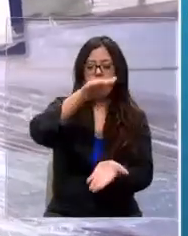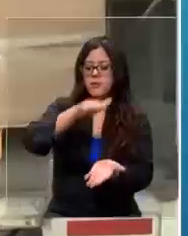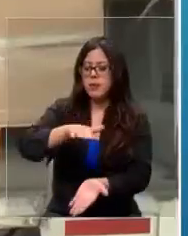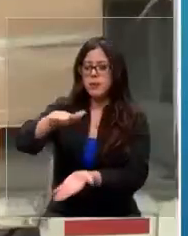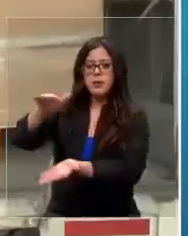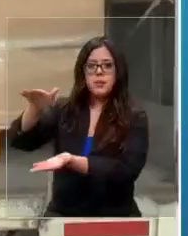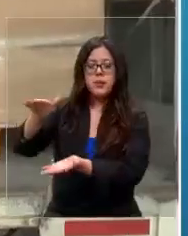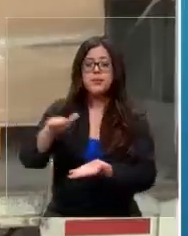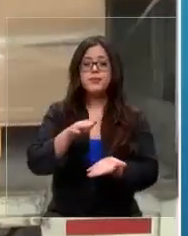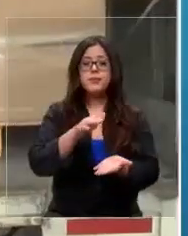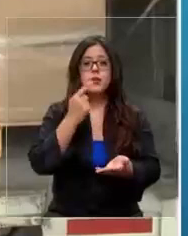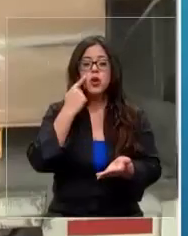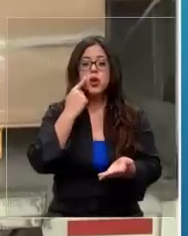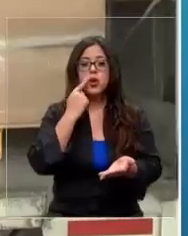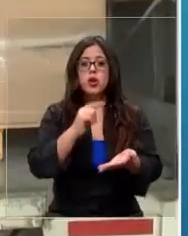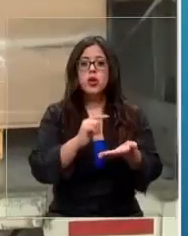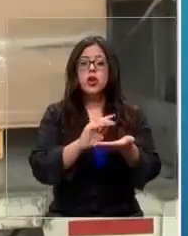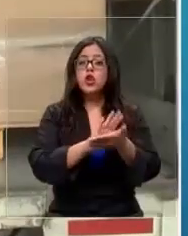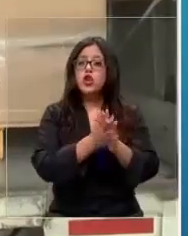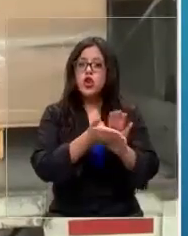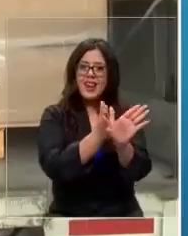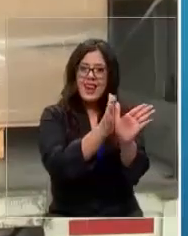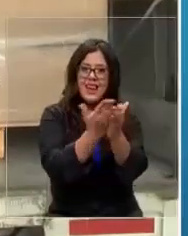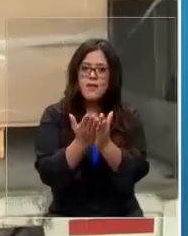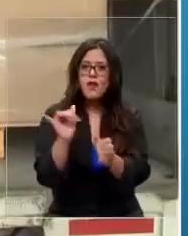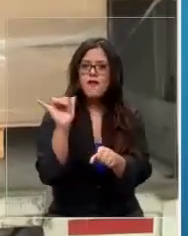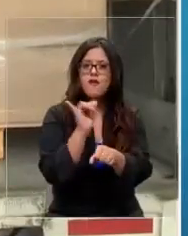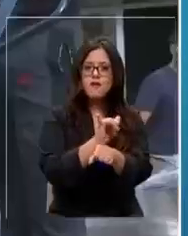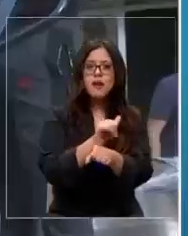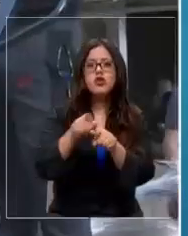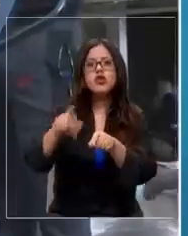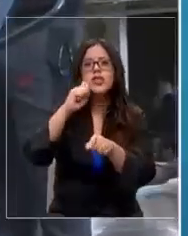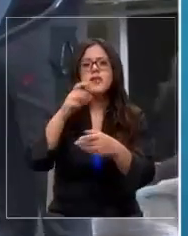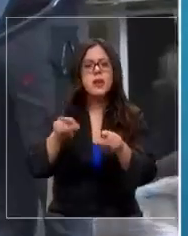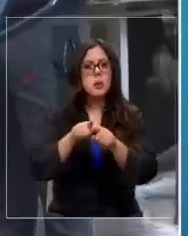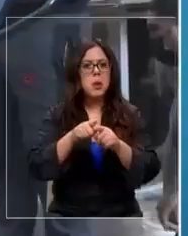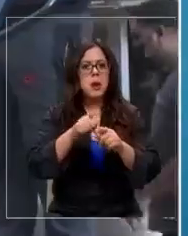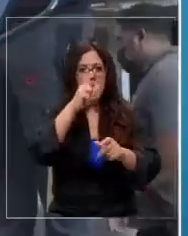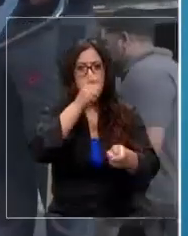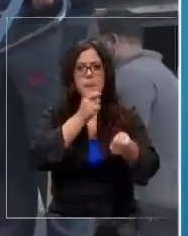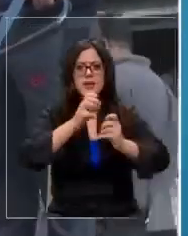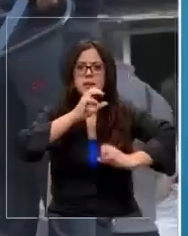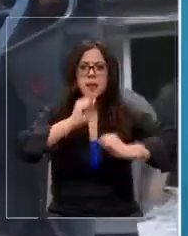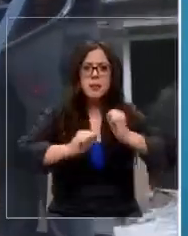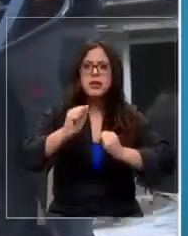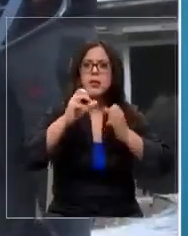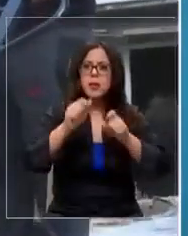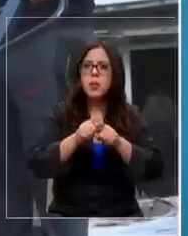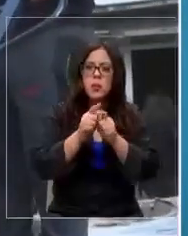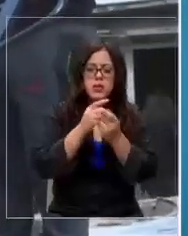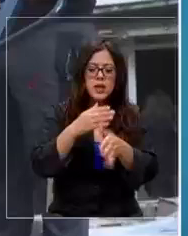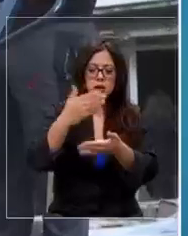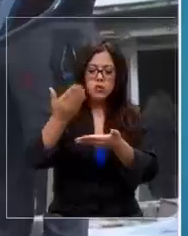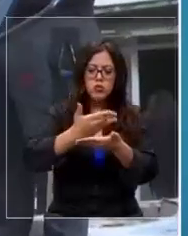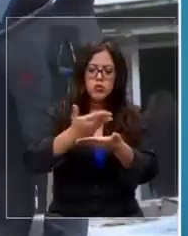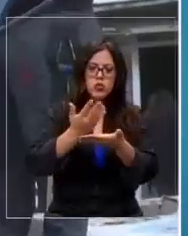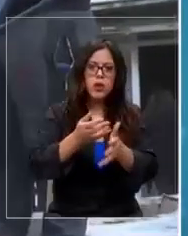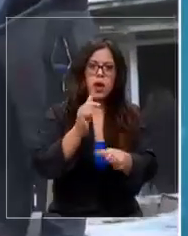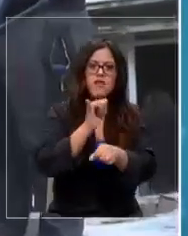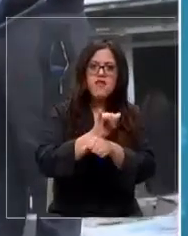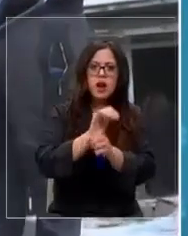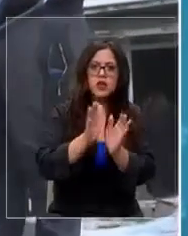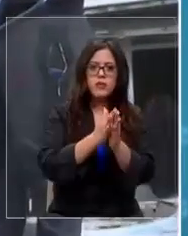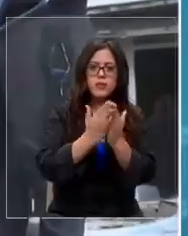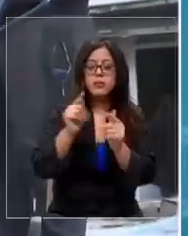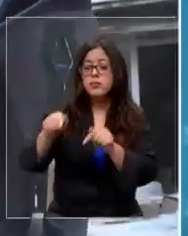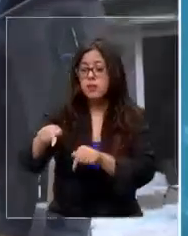estos ejemplares, insistimos, falsificados, y en donde se había montado una verdadera empresa para poder falsificar todos estos textos. Acá